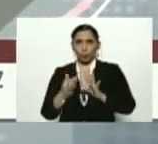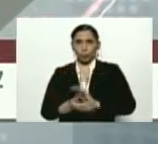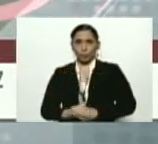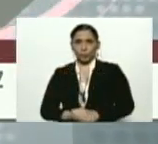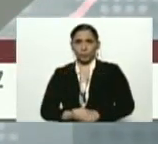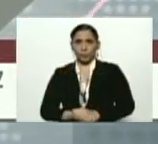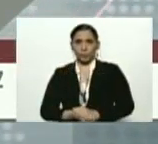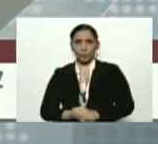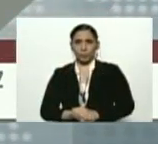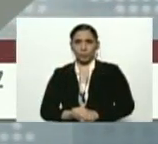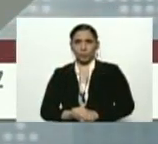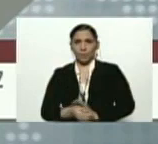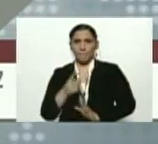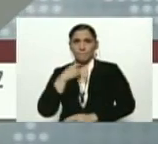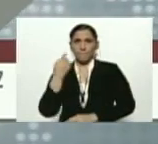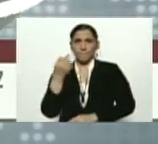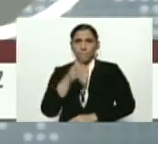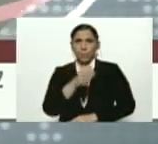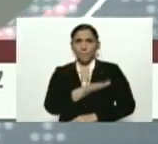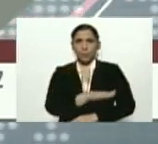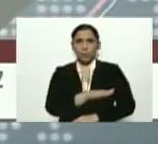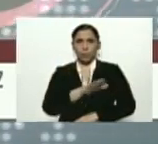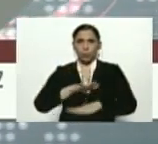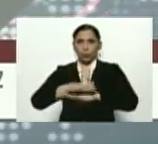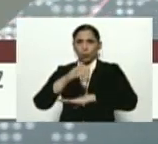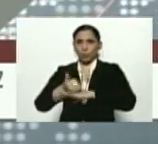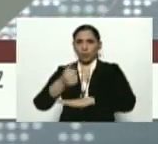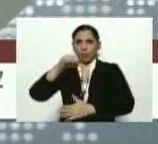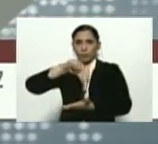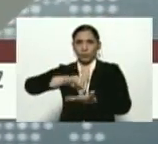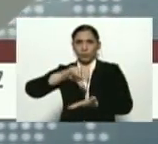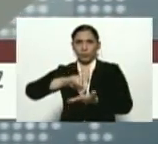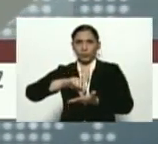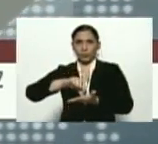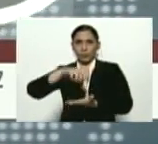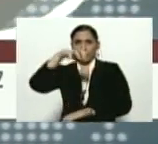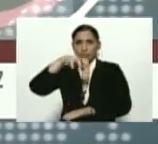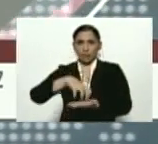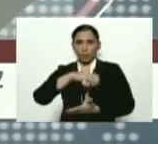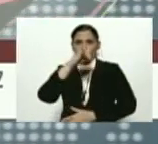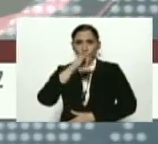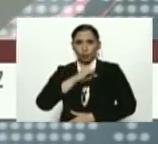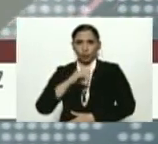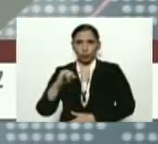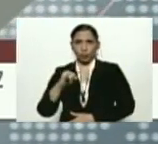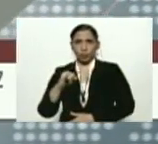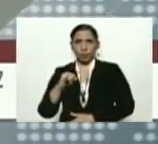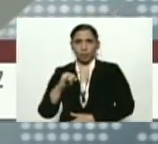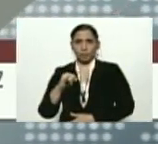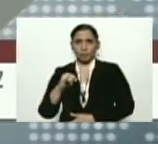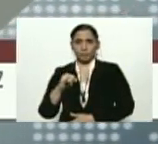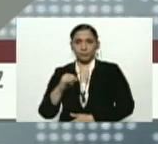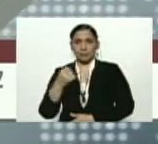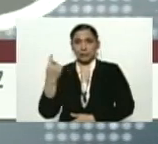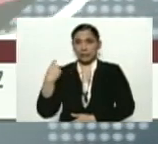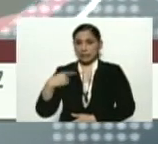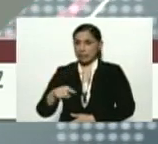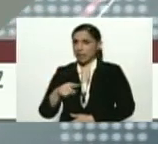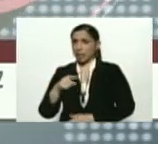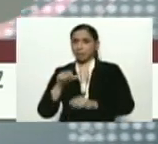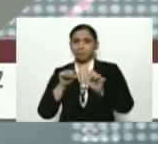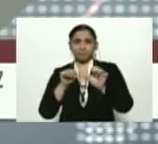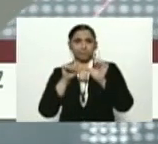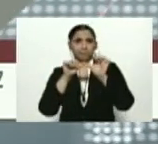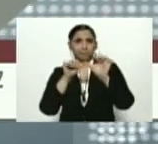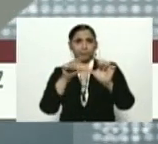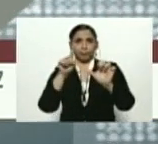fallecido derivado de foco. El estado Zulia, bueno, obviamente tiene que mantener